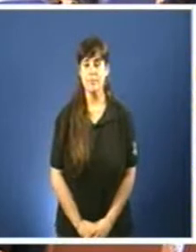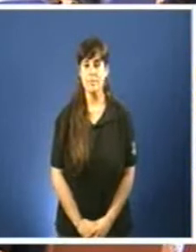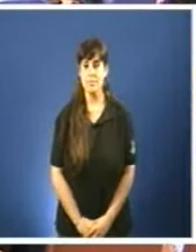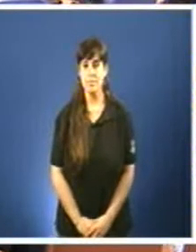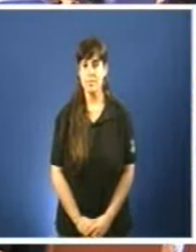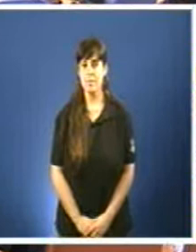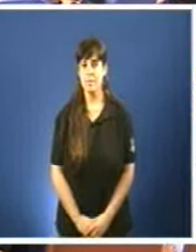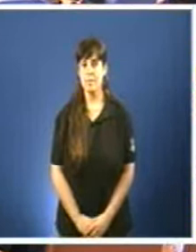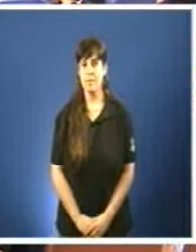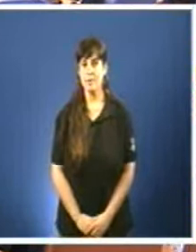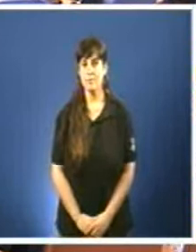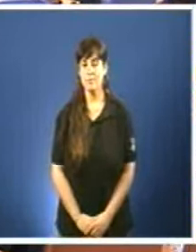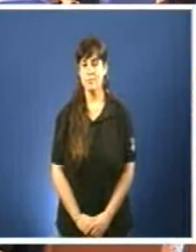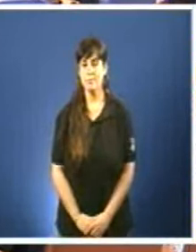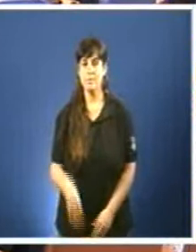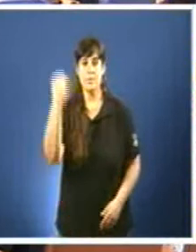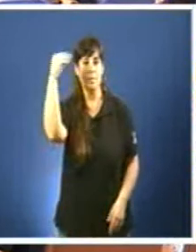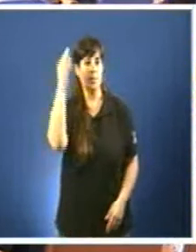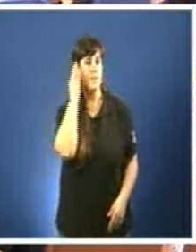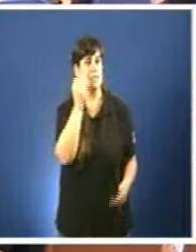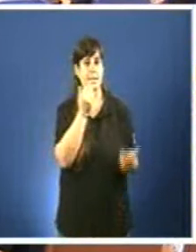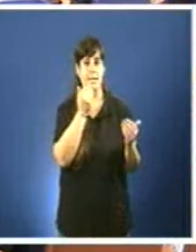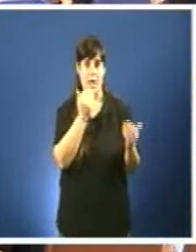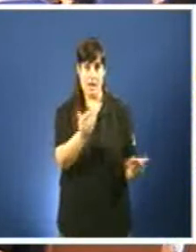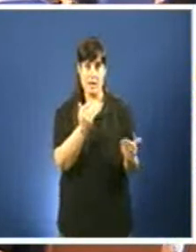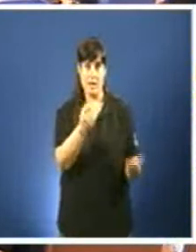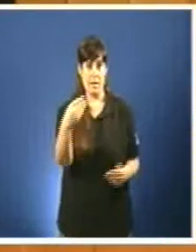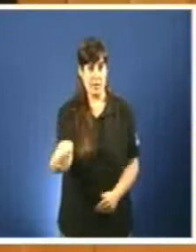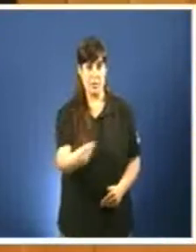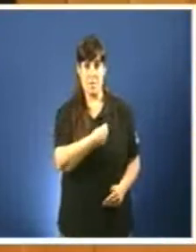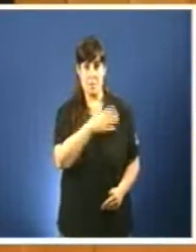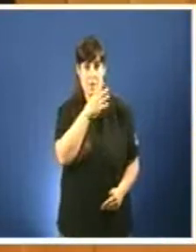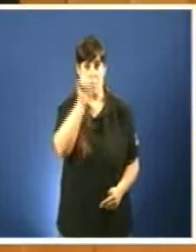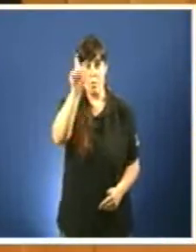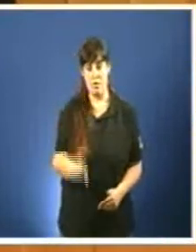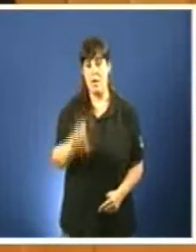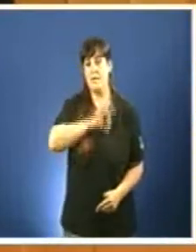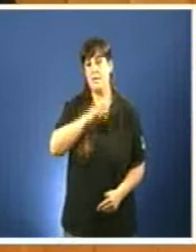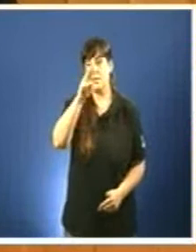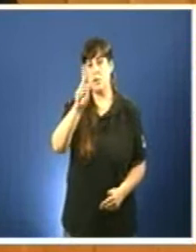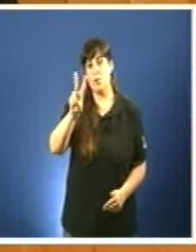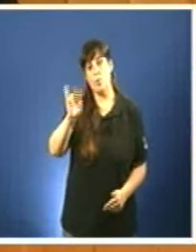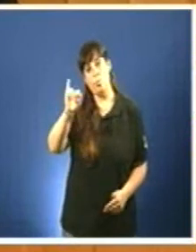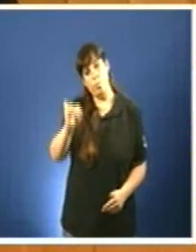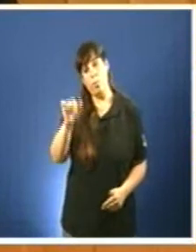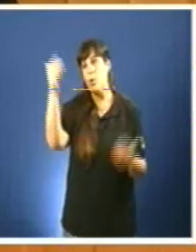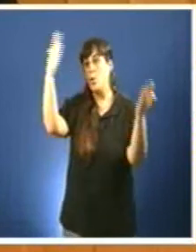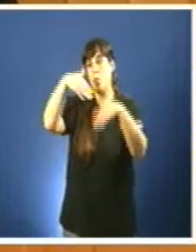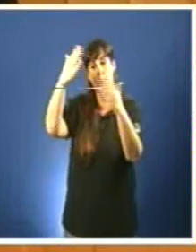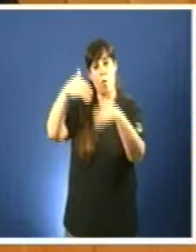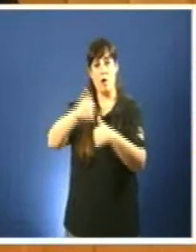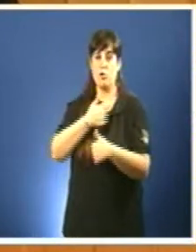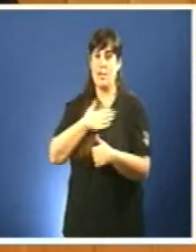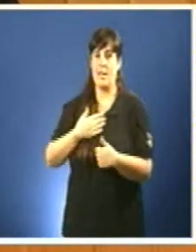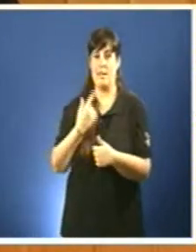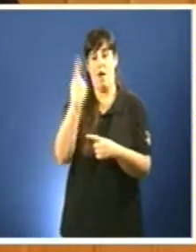Grazas, señora presidenta. Lamento que non este agora o señor Puig porque quería facer dúas precisións ao que el dixo. En primeiro